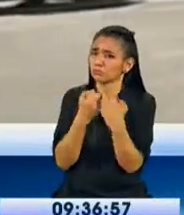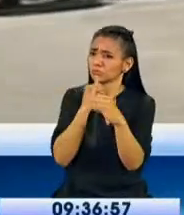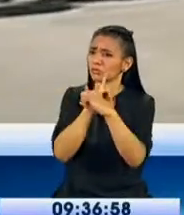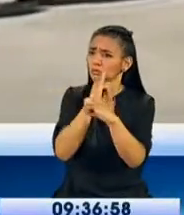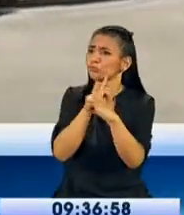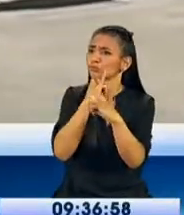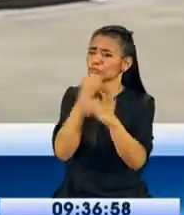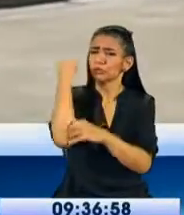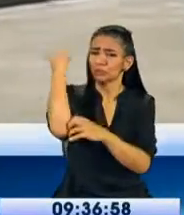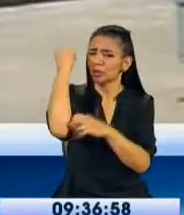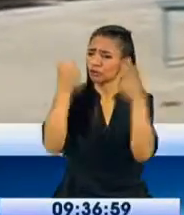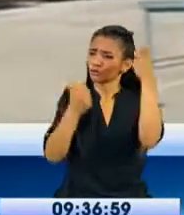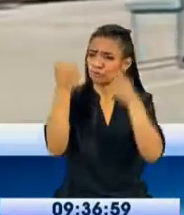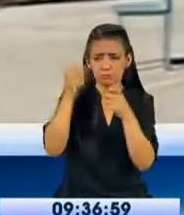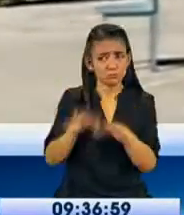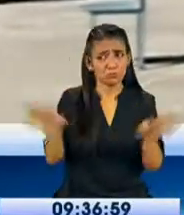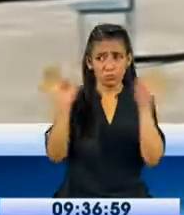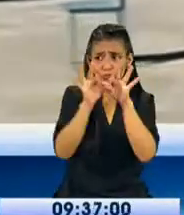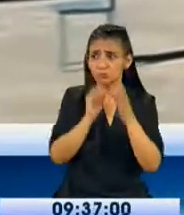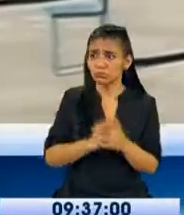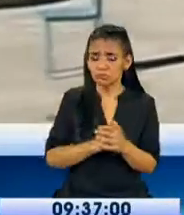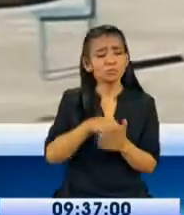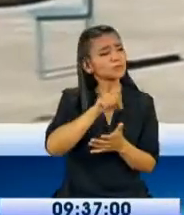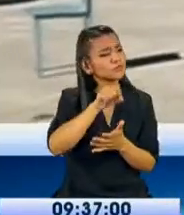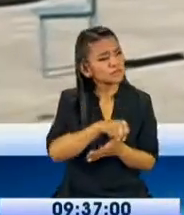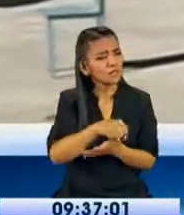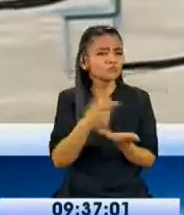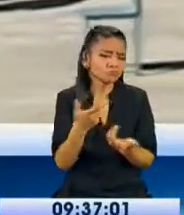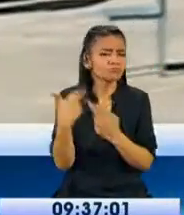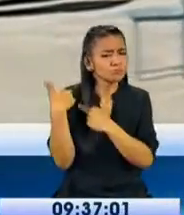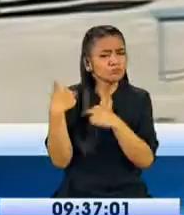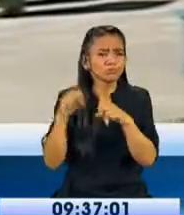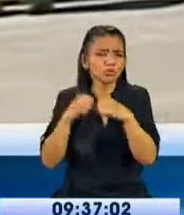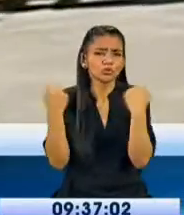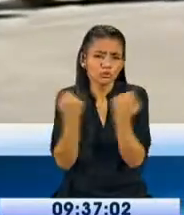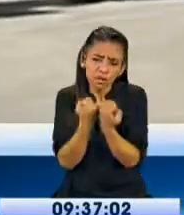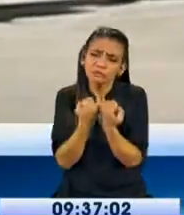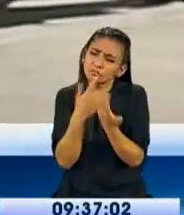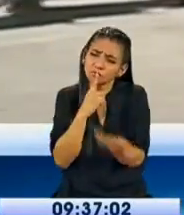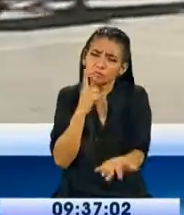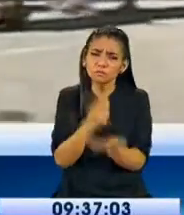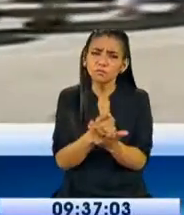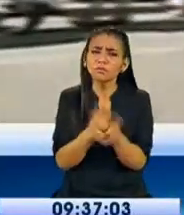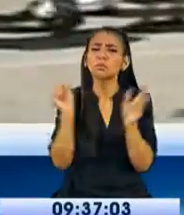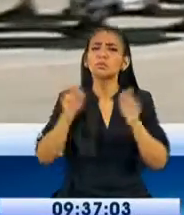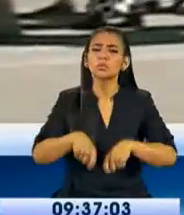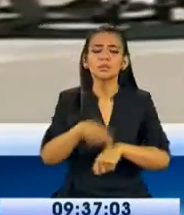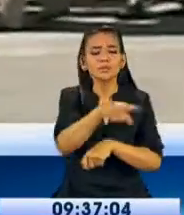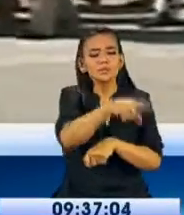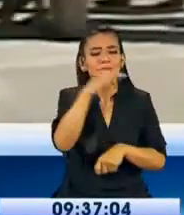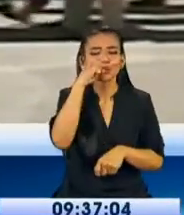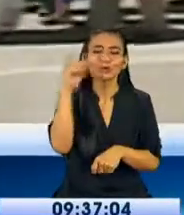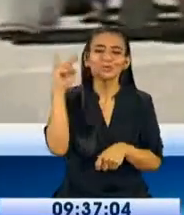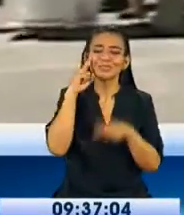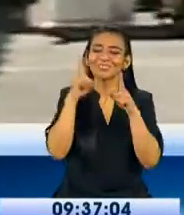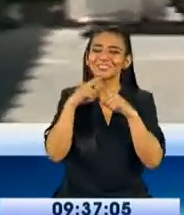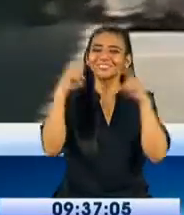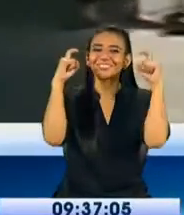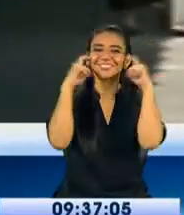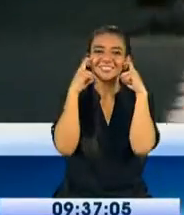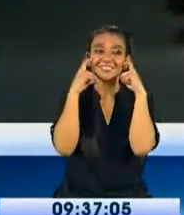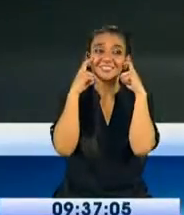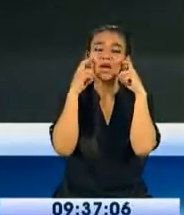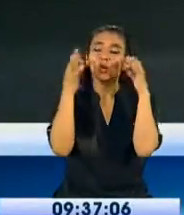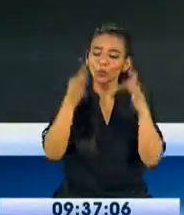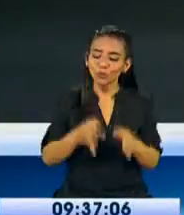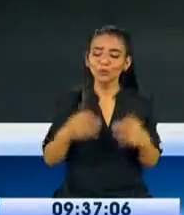institución es muy importante en esta época. Sí, es un acto de responsabilidad social, como usted lo ha dicho, para llevar una sonrisa a nuestros niños, que se refleje